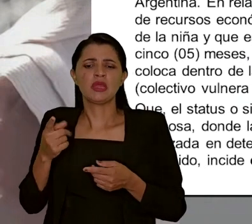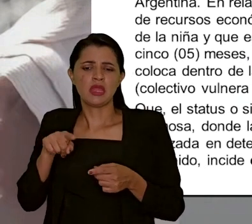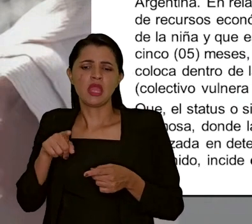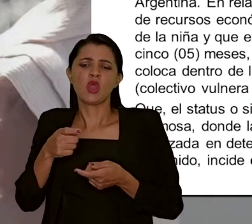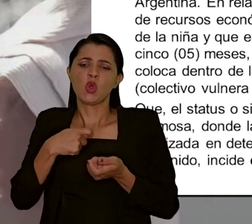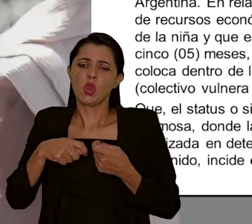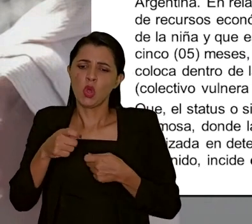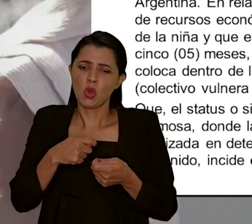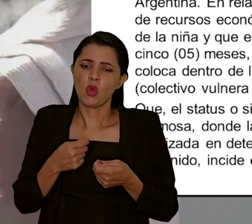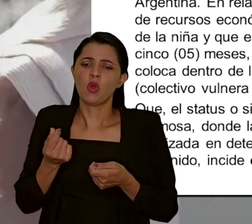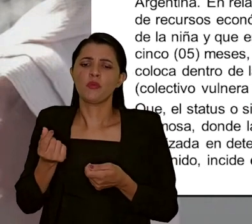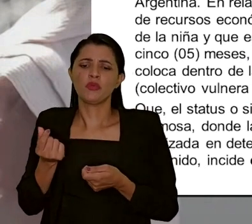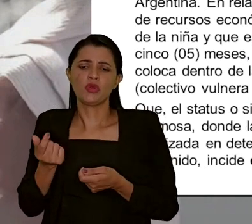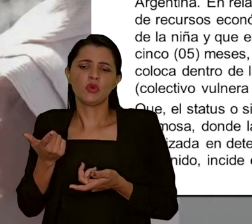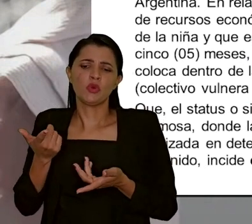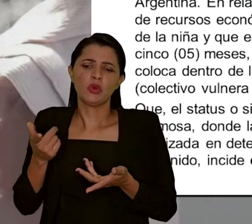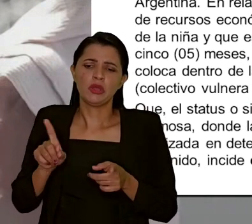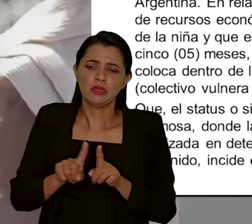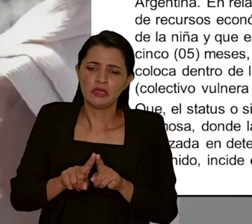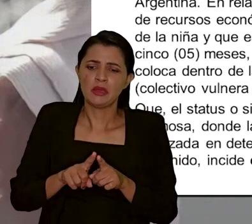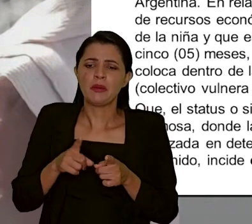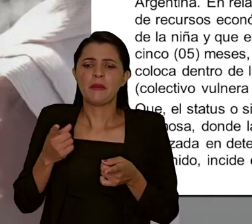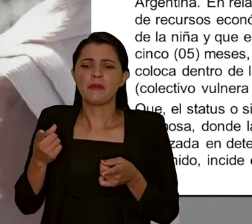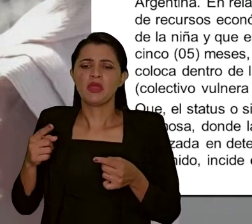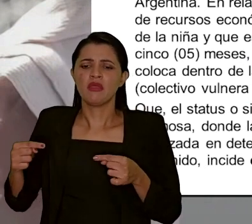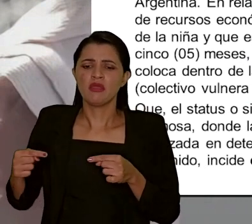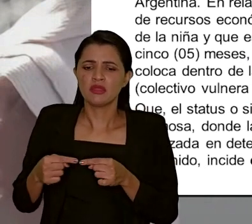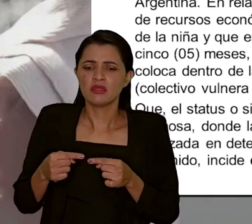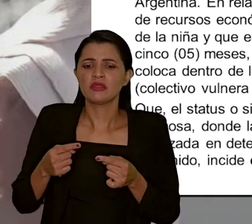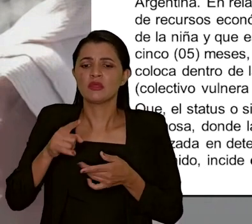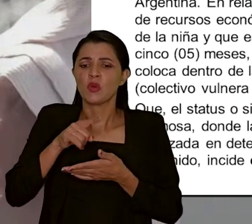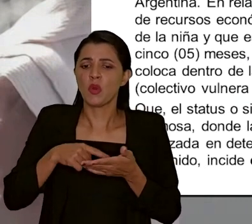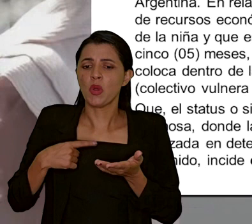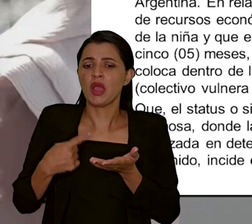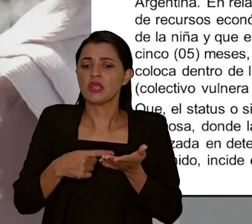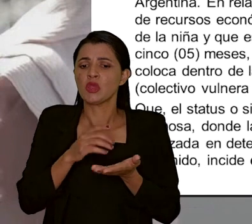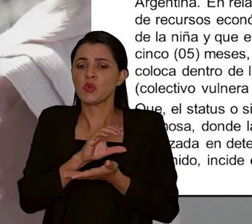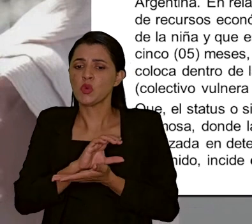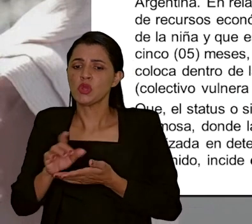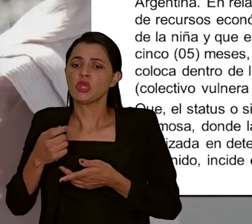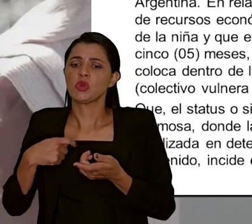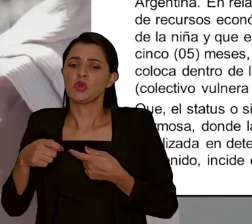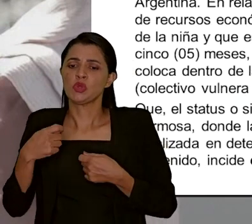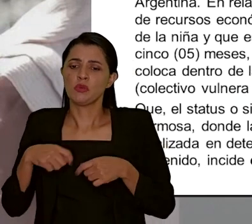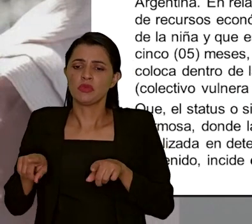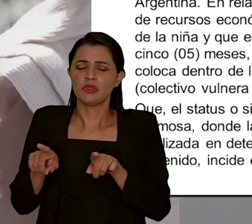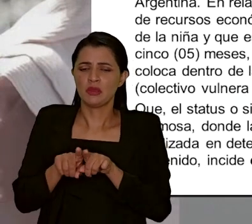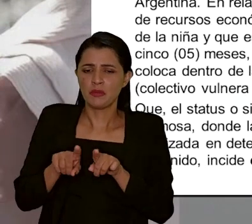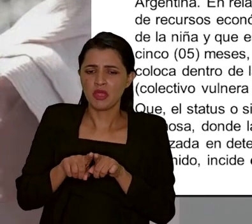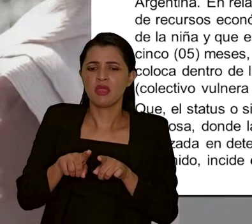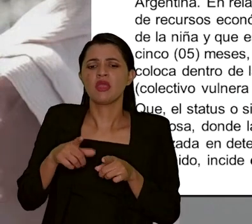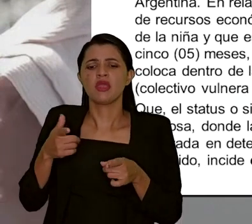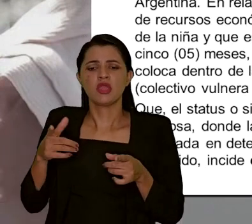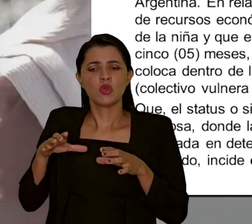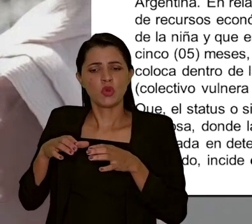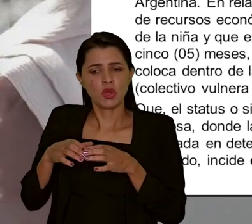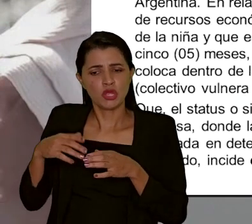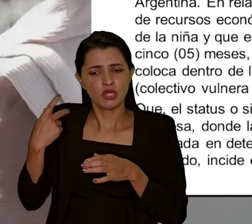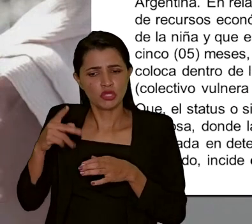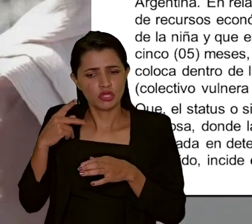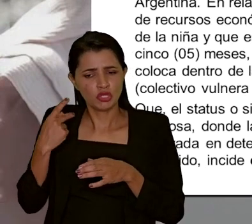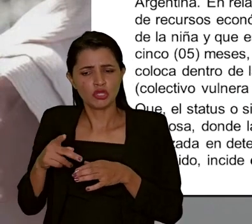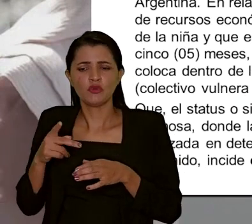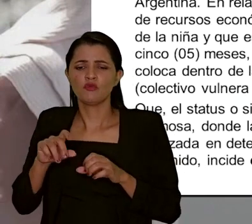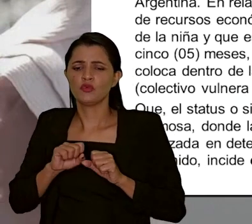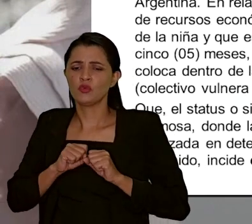coloca dentro de la población vulnerable sanitaria. Es decir, integra el colectivo de vulnerabilidad según